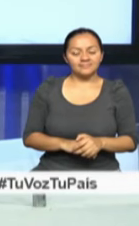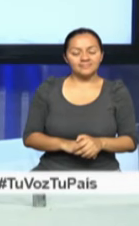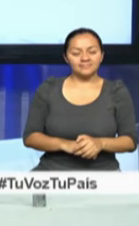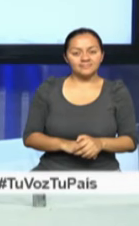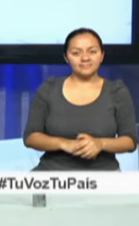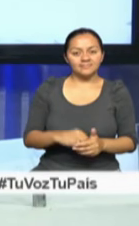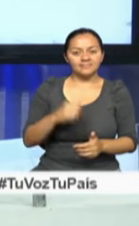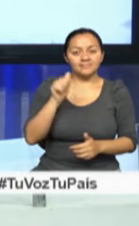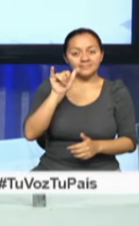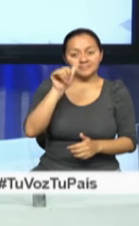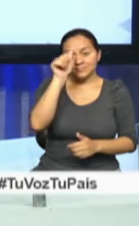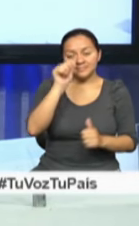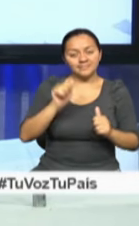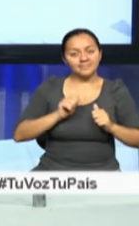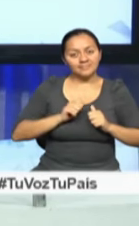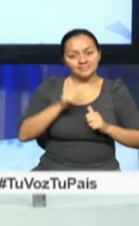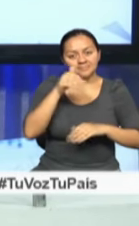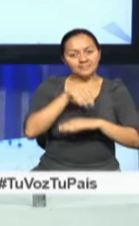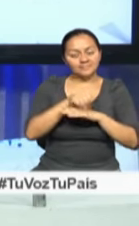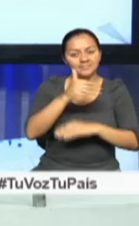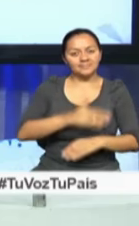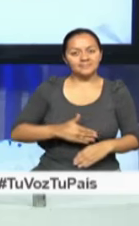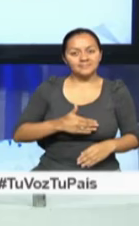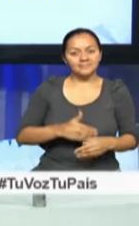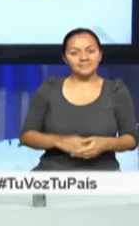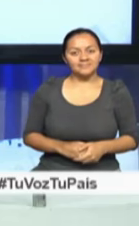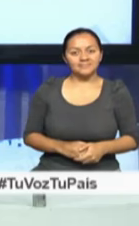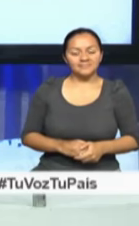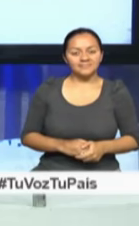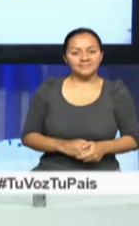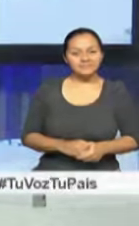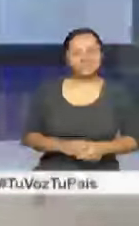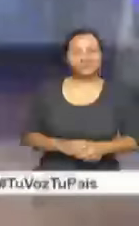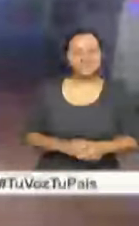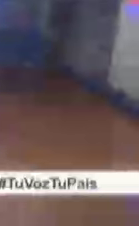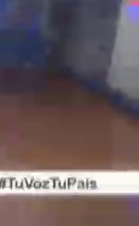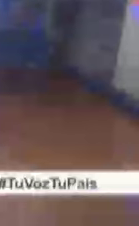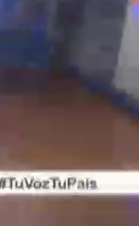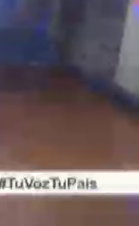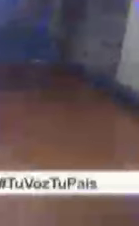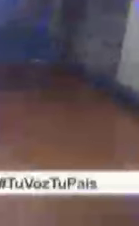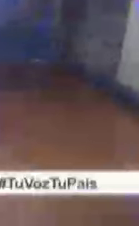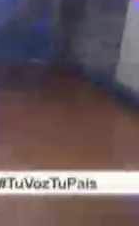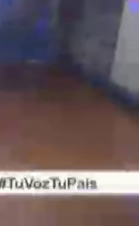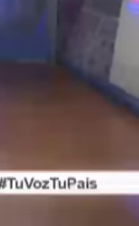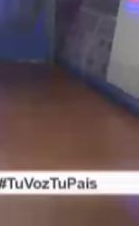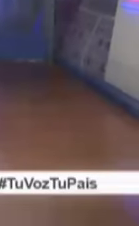tengan un buen fin de semana. Buenas tardes y buen provecho.